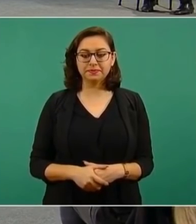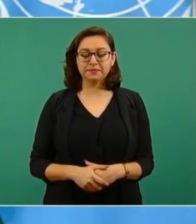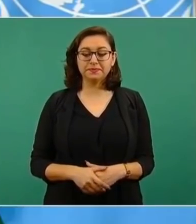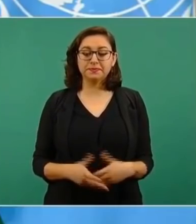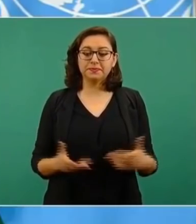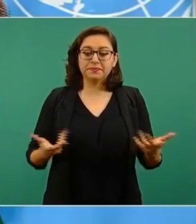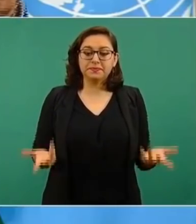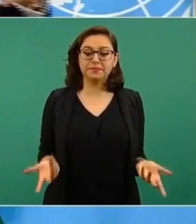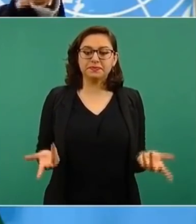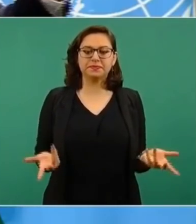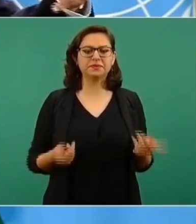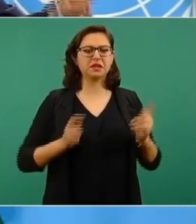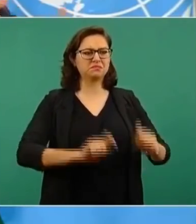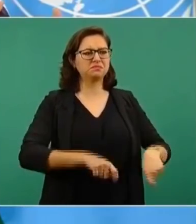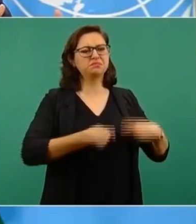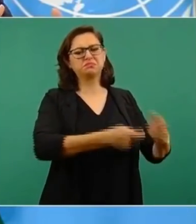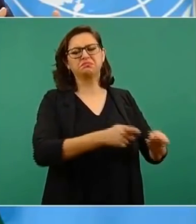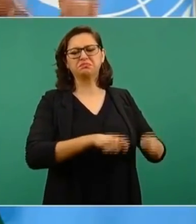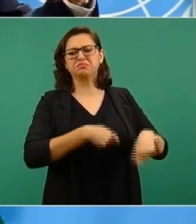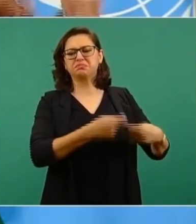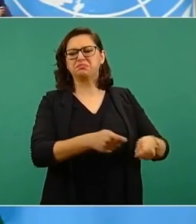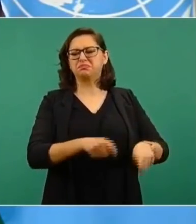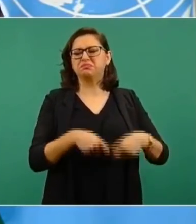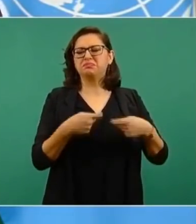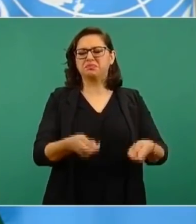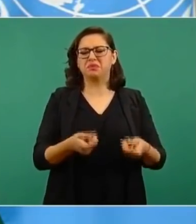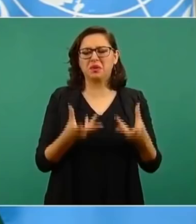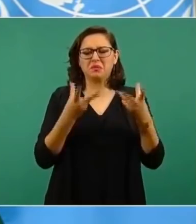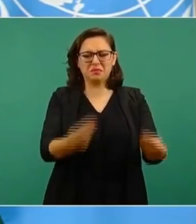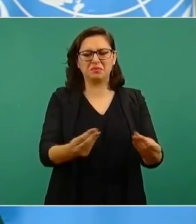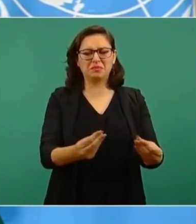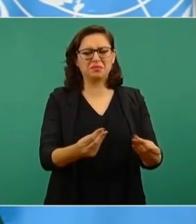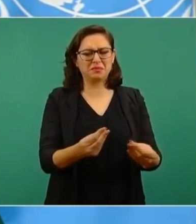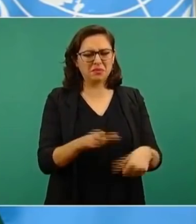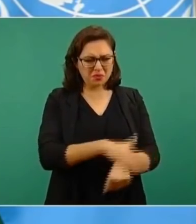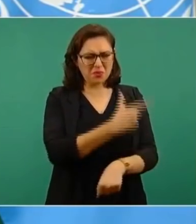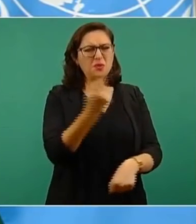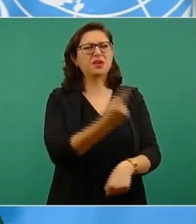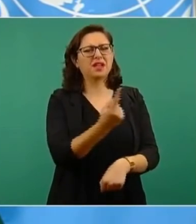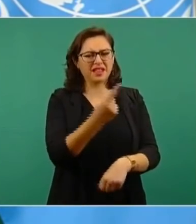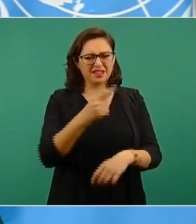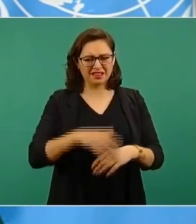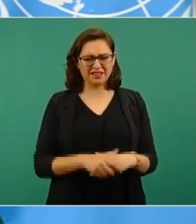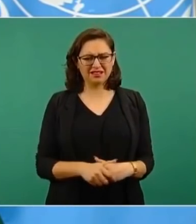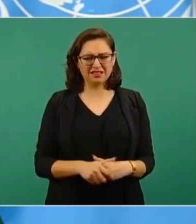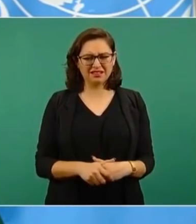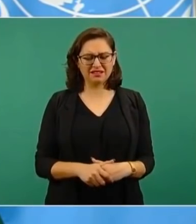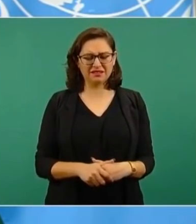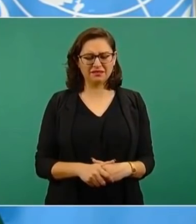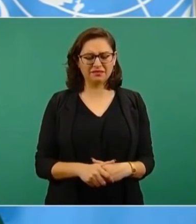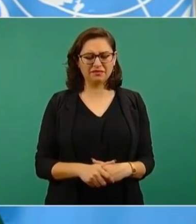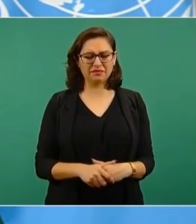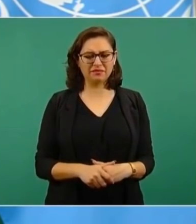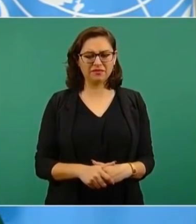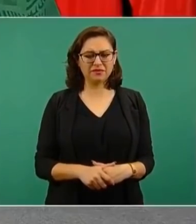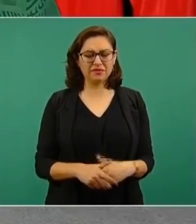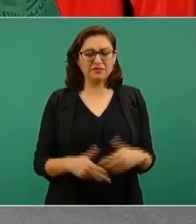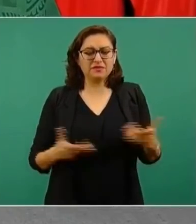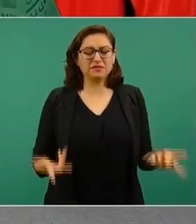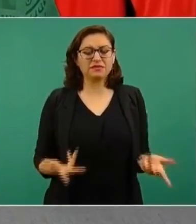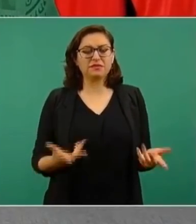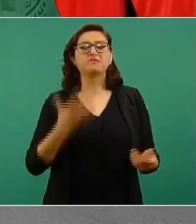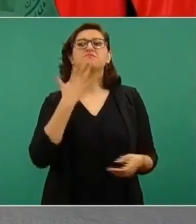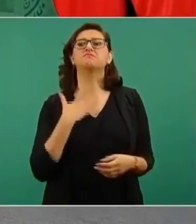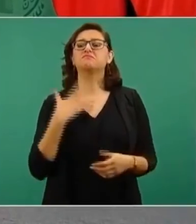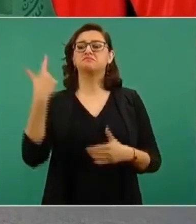Bueno, ¿por qué entregaron tantos títulos de concesiones mineras? ¿Por qué entregaron tantas concesiones para la